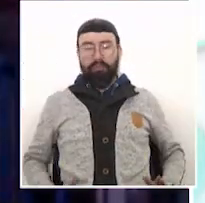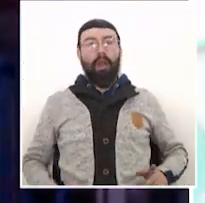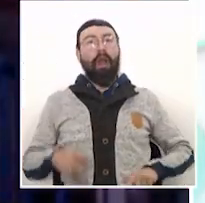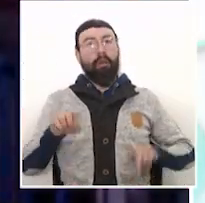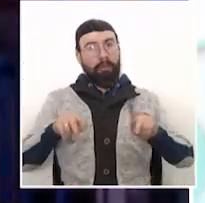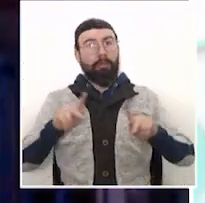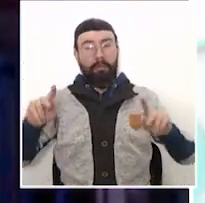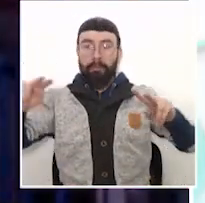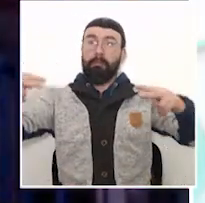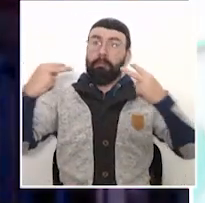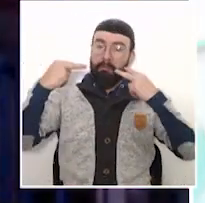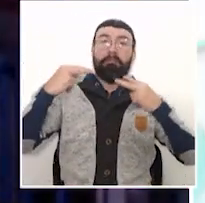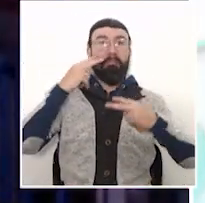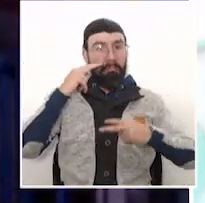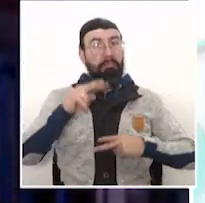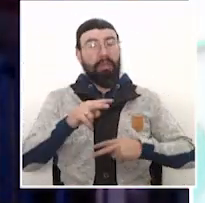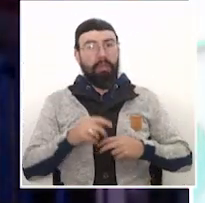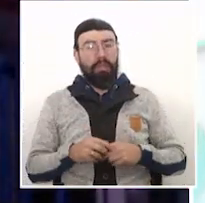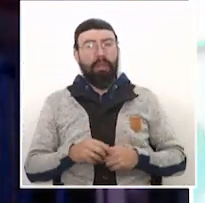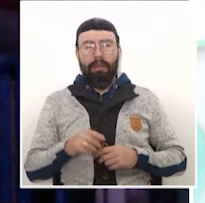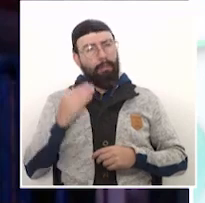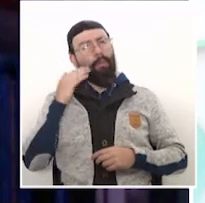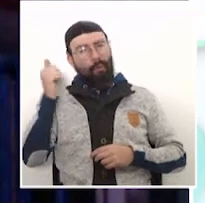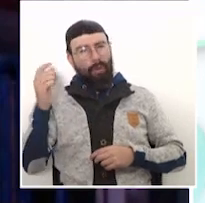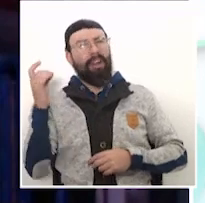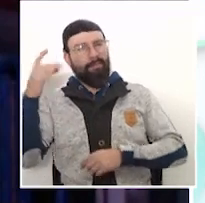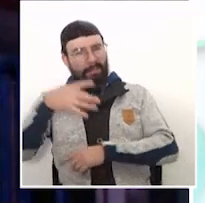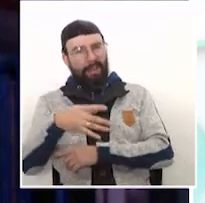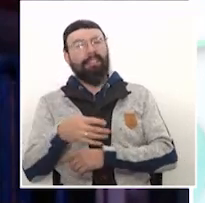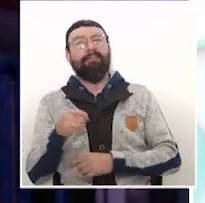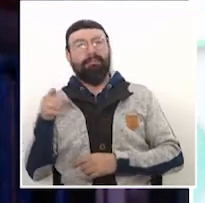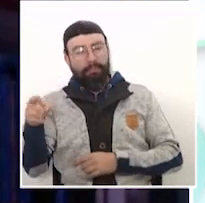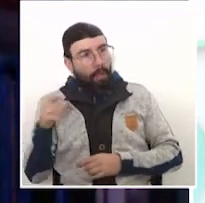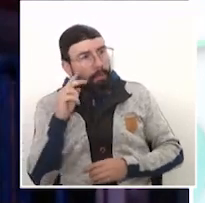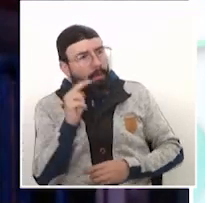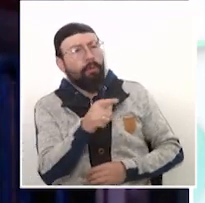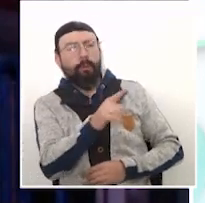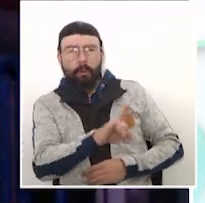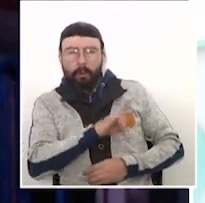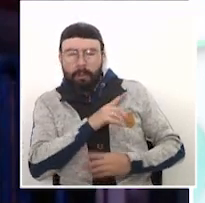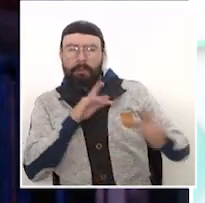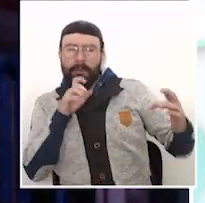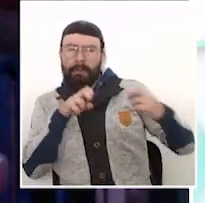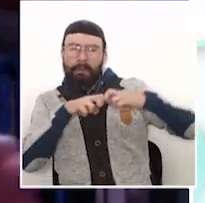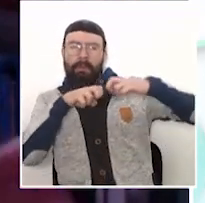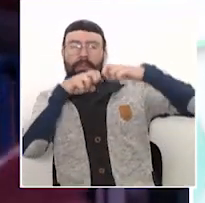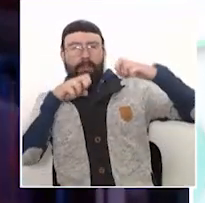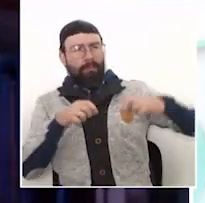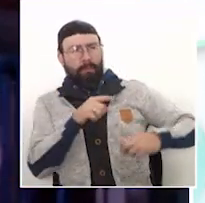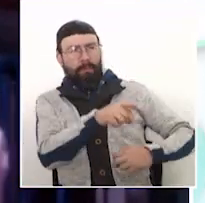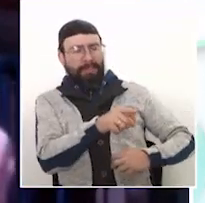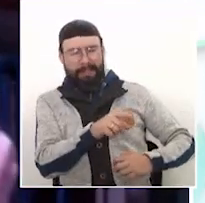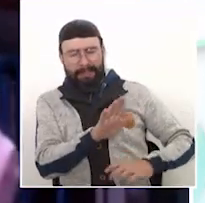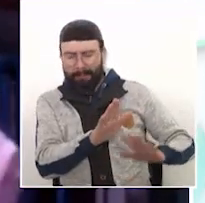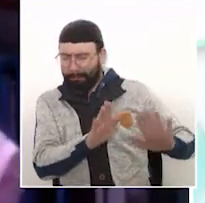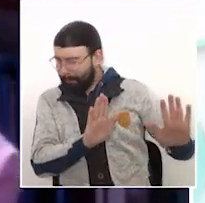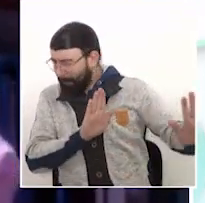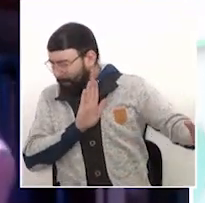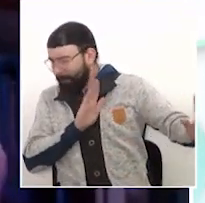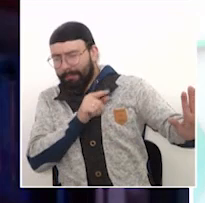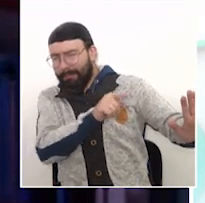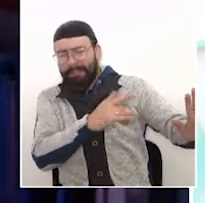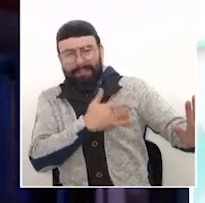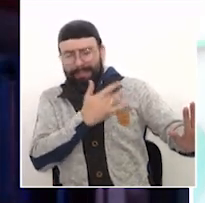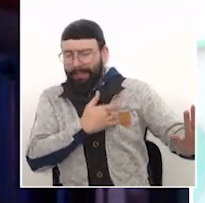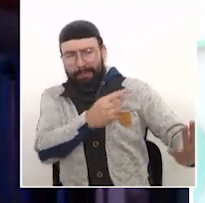seguramente las mujeres más que los hombres, has percibido la energía de los demás. Y a veces te da ganas de apartarte de alguien, no, porque sientes eso